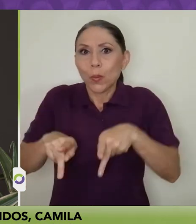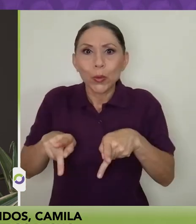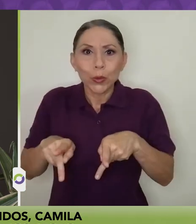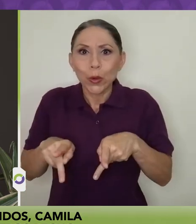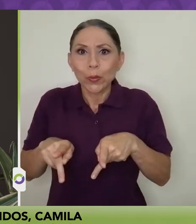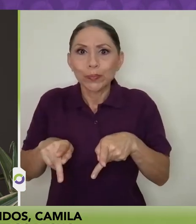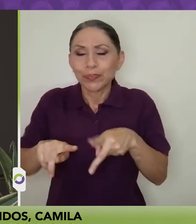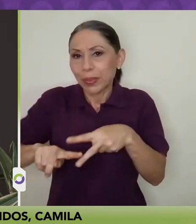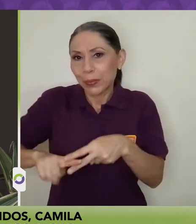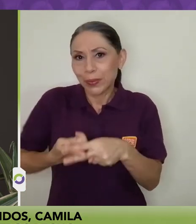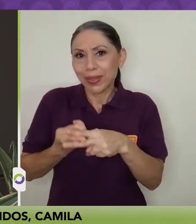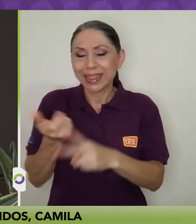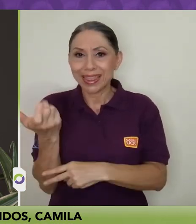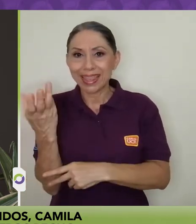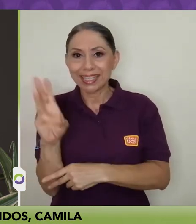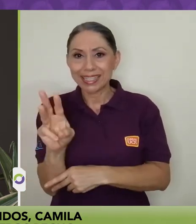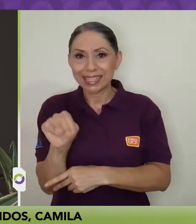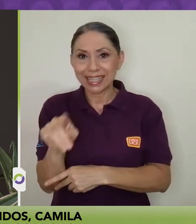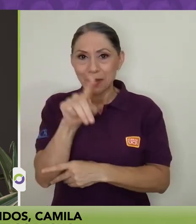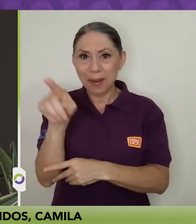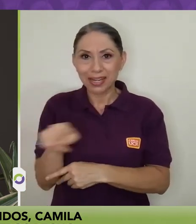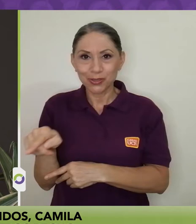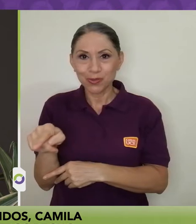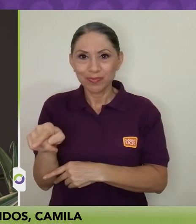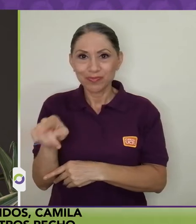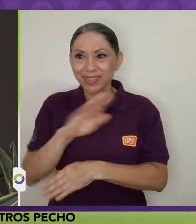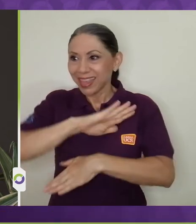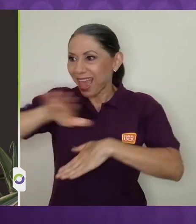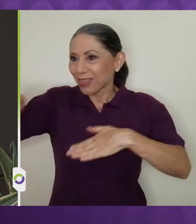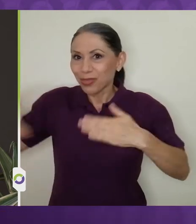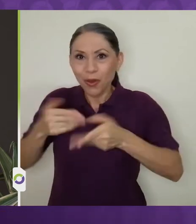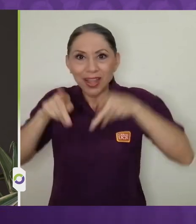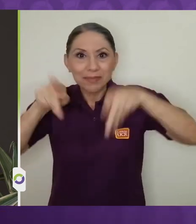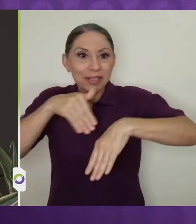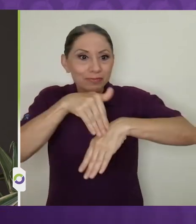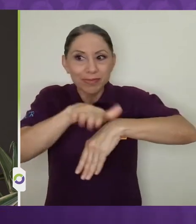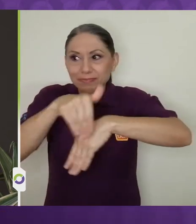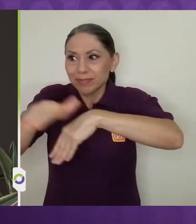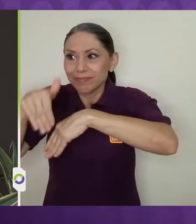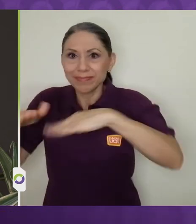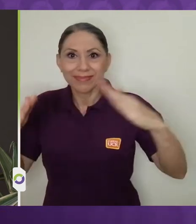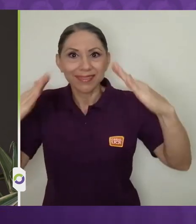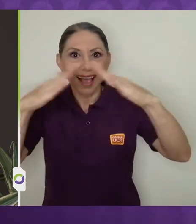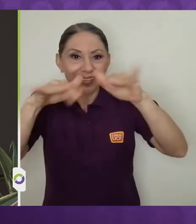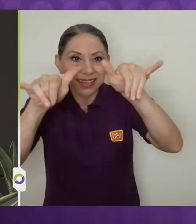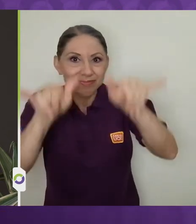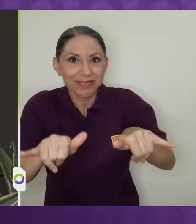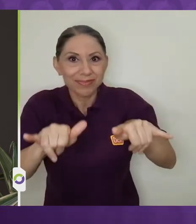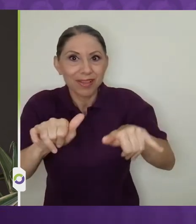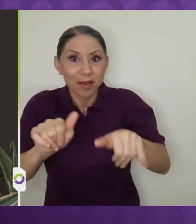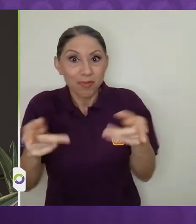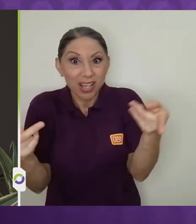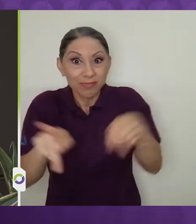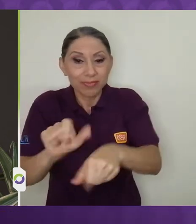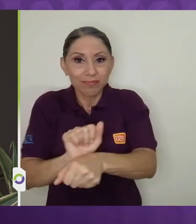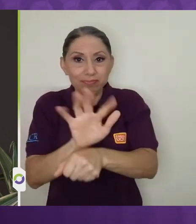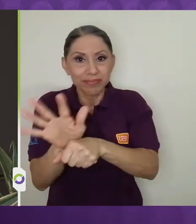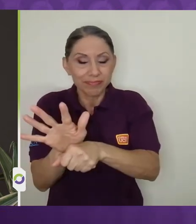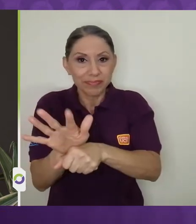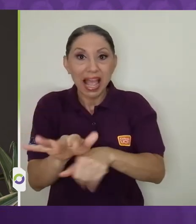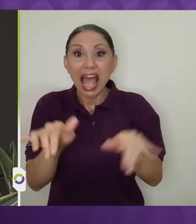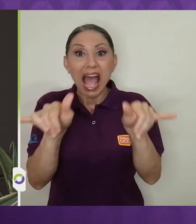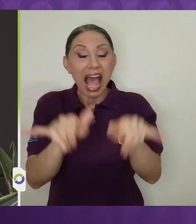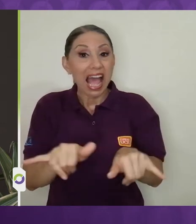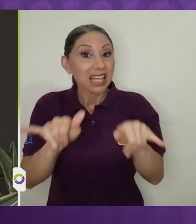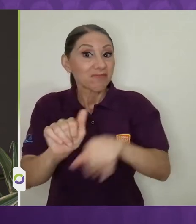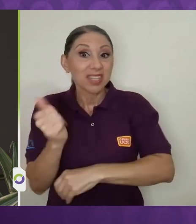ocurrió a partir del 16 de marzo, que nos enviaron a todos a las casas por el tema de la pandemia. Entonces, ahí